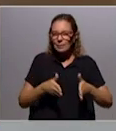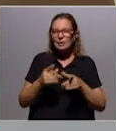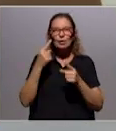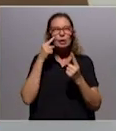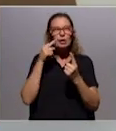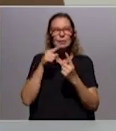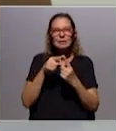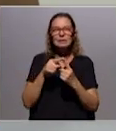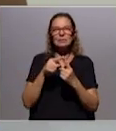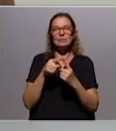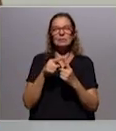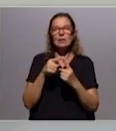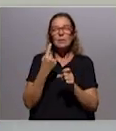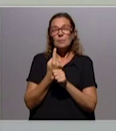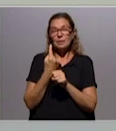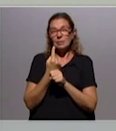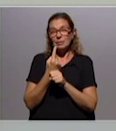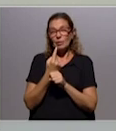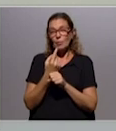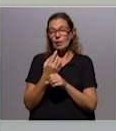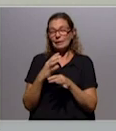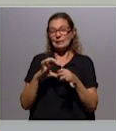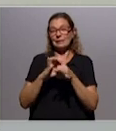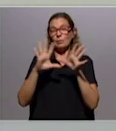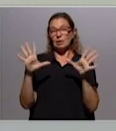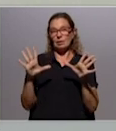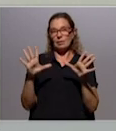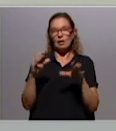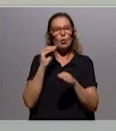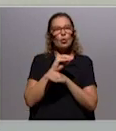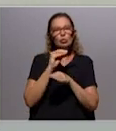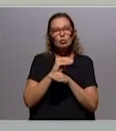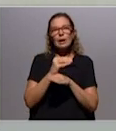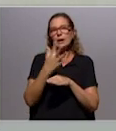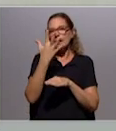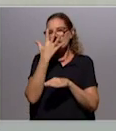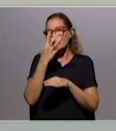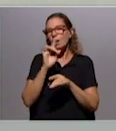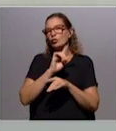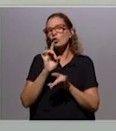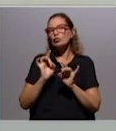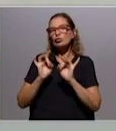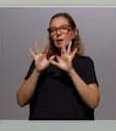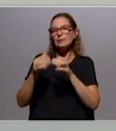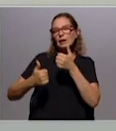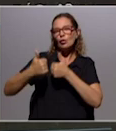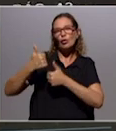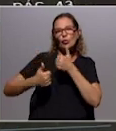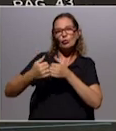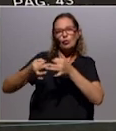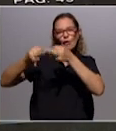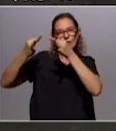es primero que nada democratizar realmente la cultura que carnaval no es solamente concurso oficial de carnaval